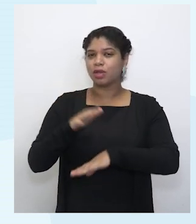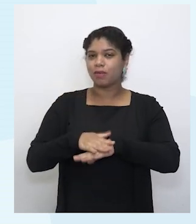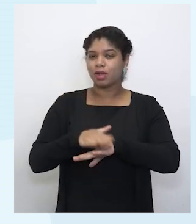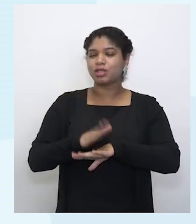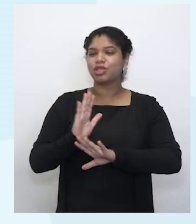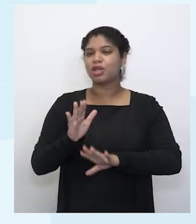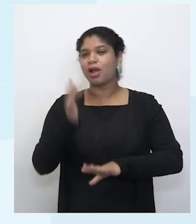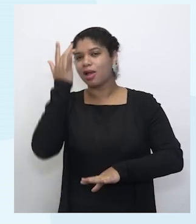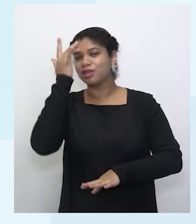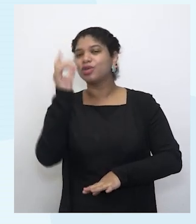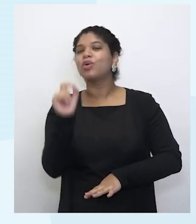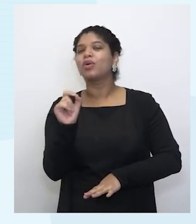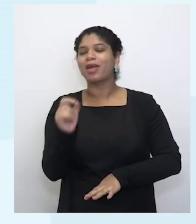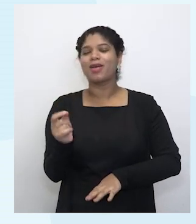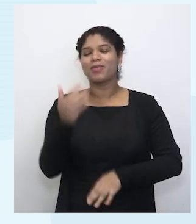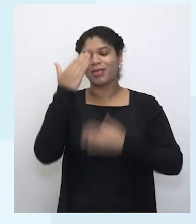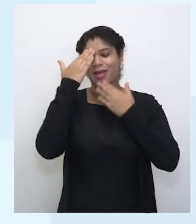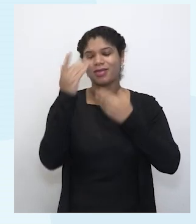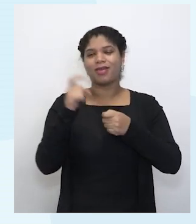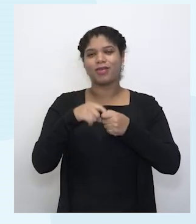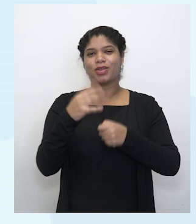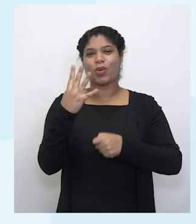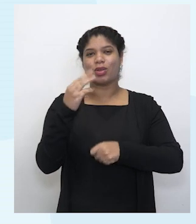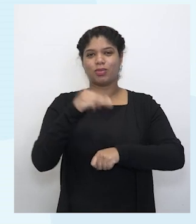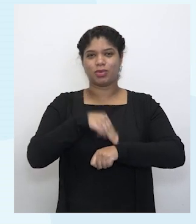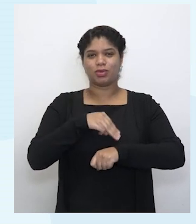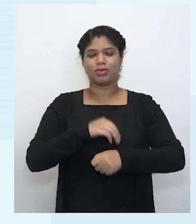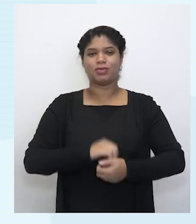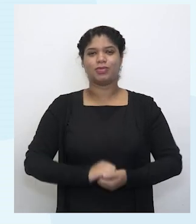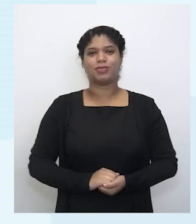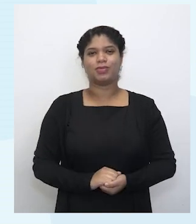vocês acham. Obrigado, voltamos em 4 minutos.